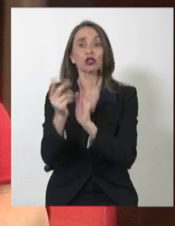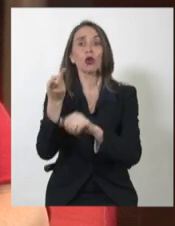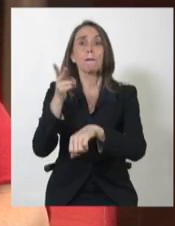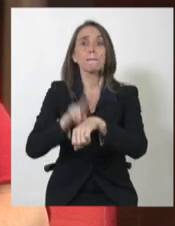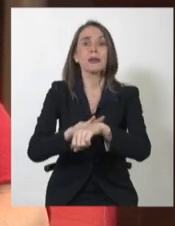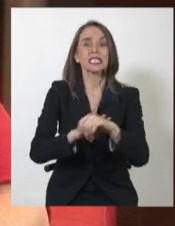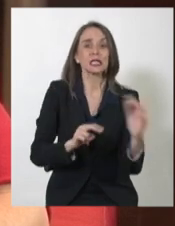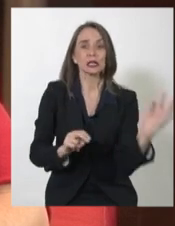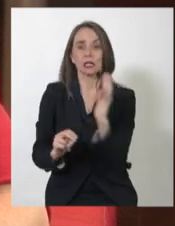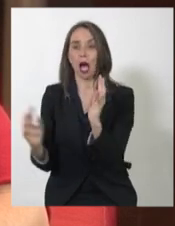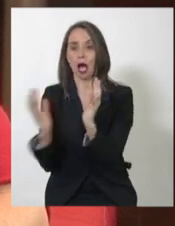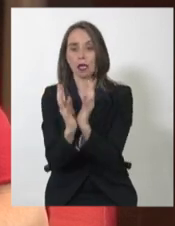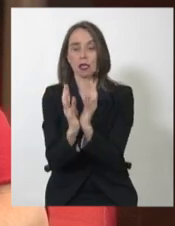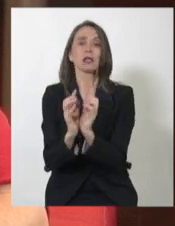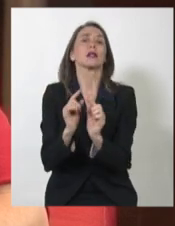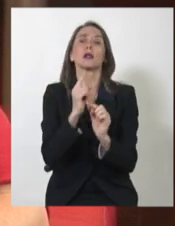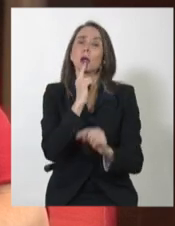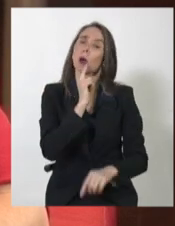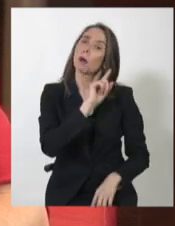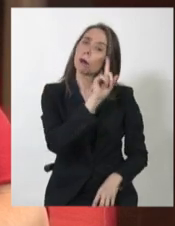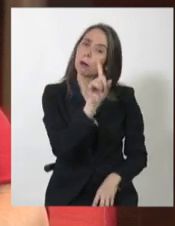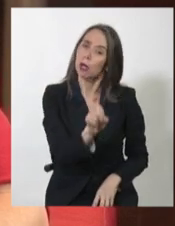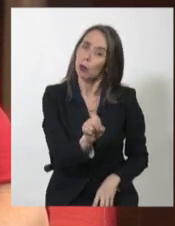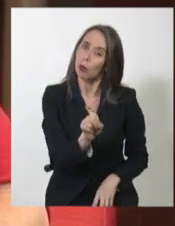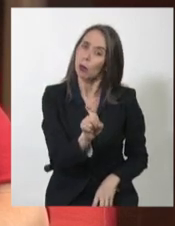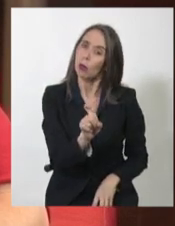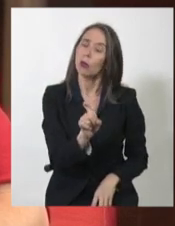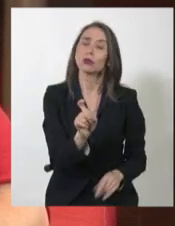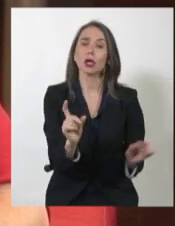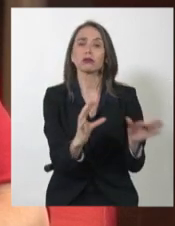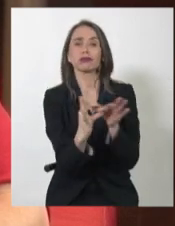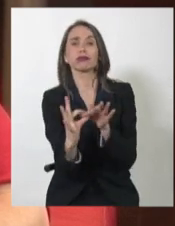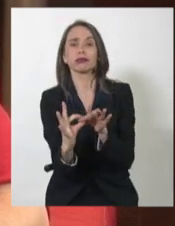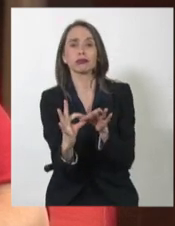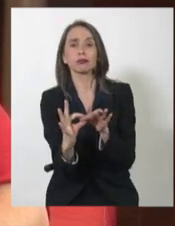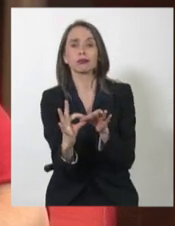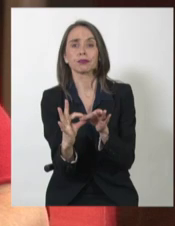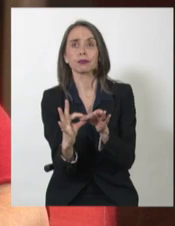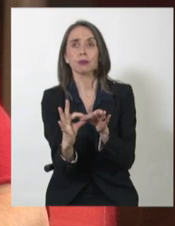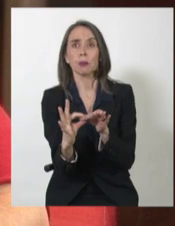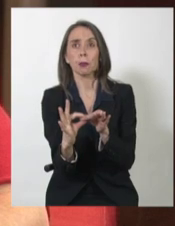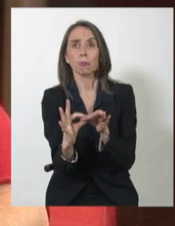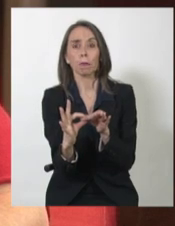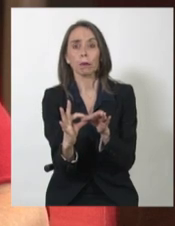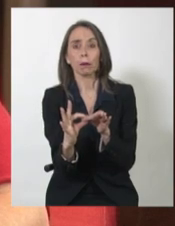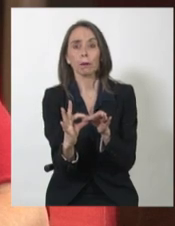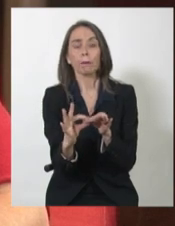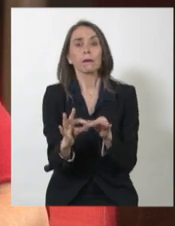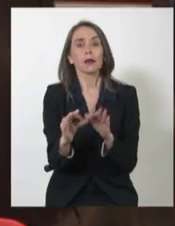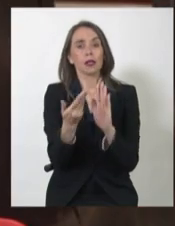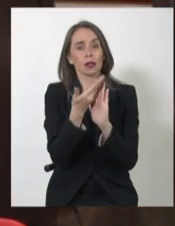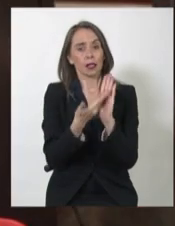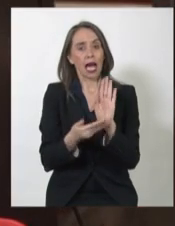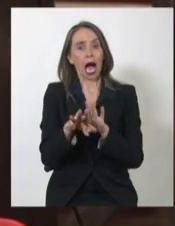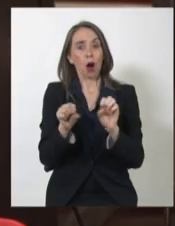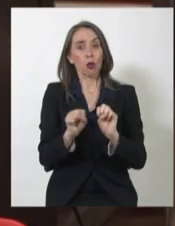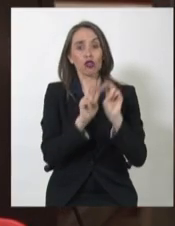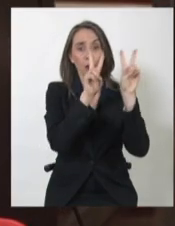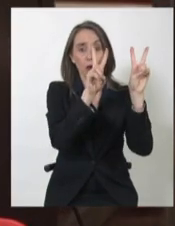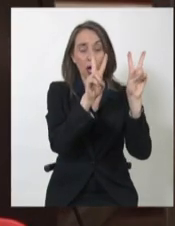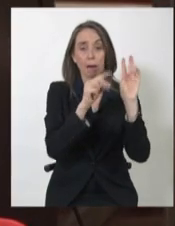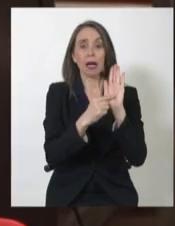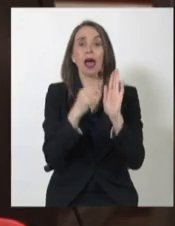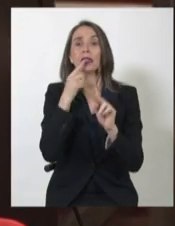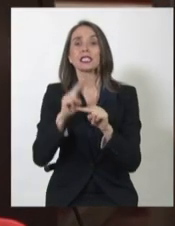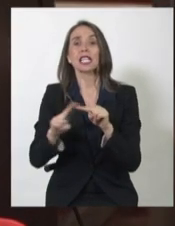además, una pregunta que también va de alguna manera de la mano, ¿no? El acuerdo plantea la